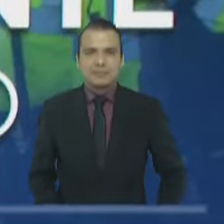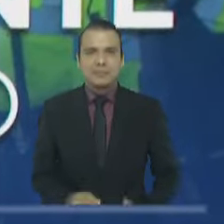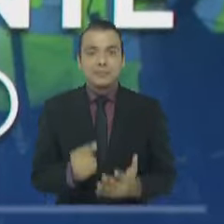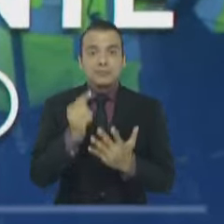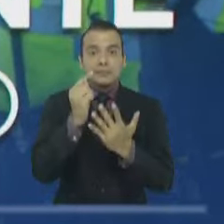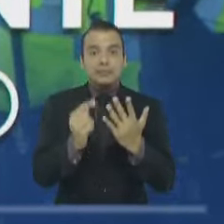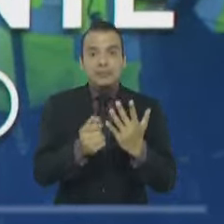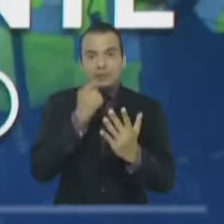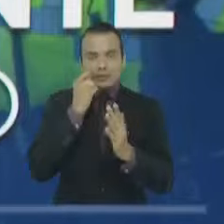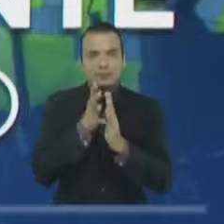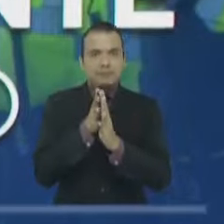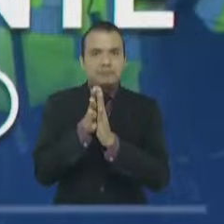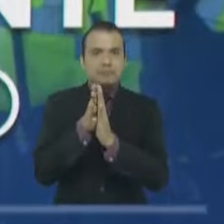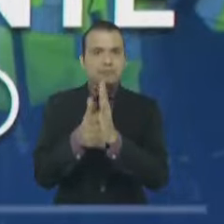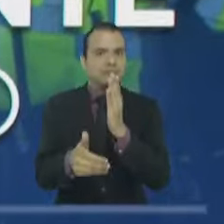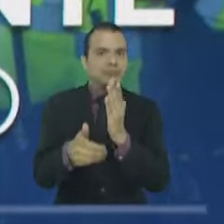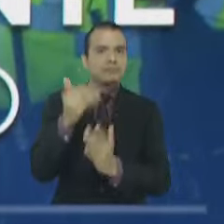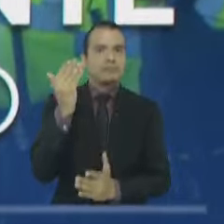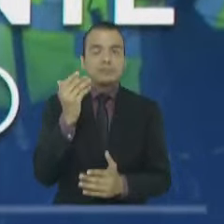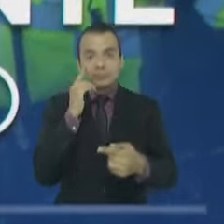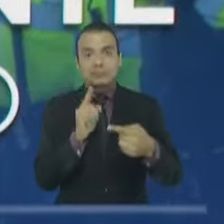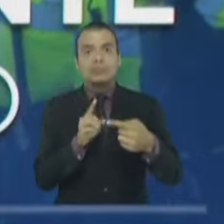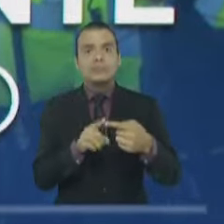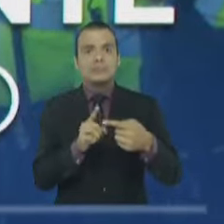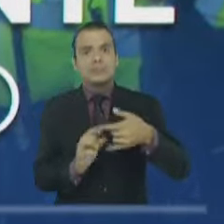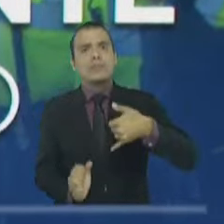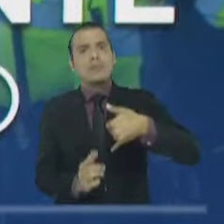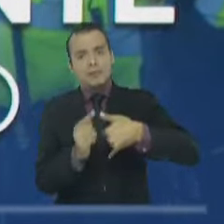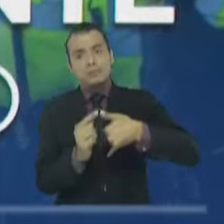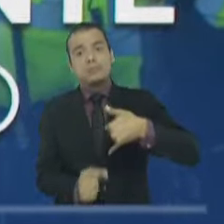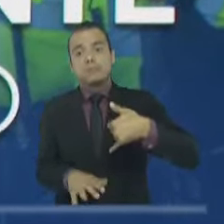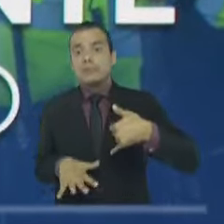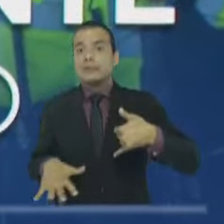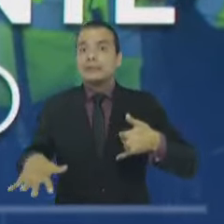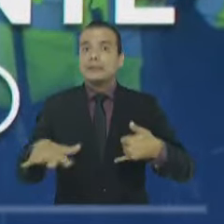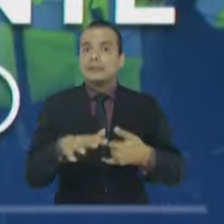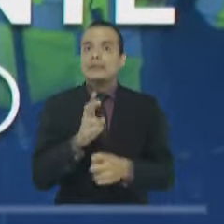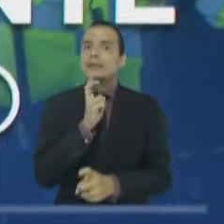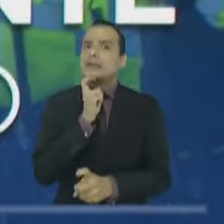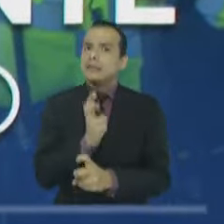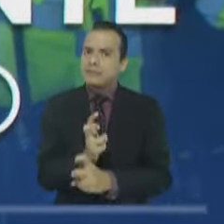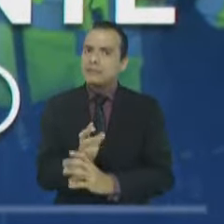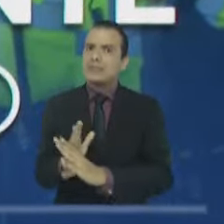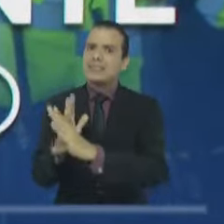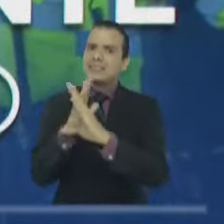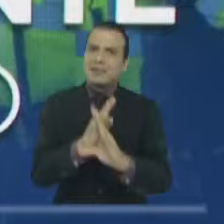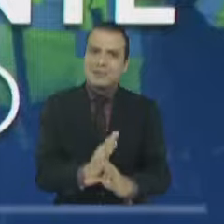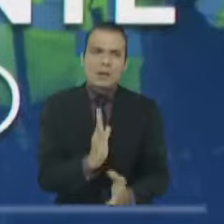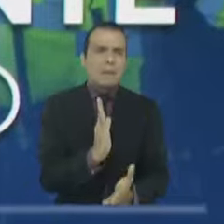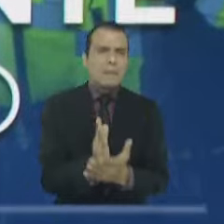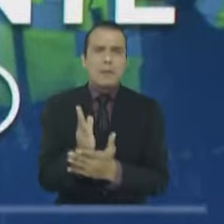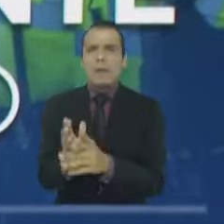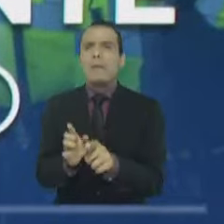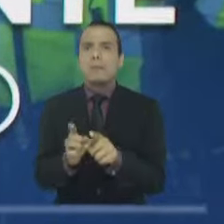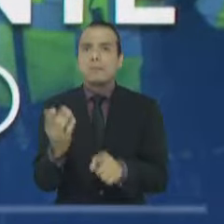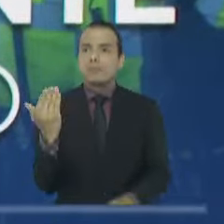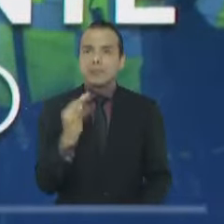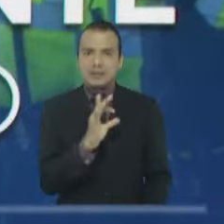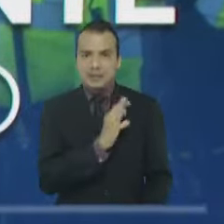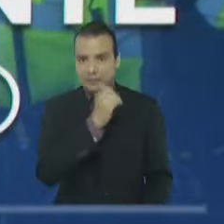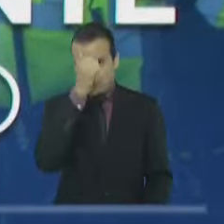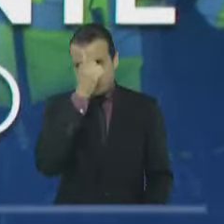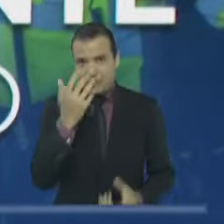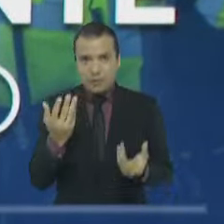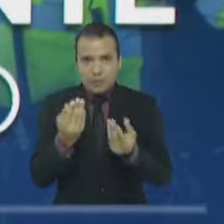Iniciamos con las noticias y el orden público sigue deteriorándose en el suroccidente del país. Este fin de semana las disidencias al mando de